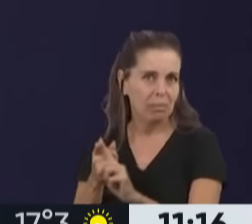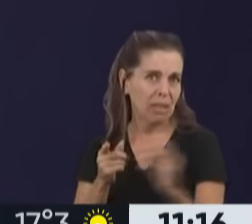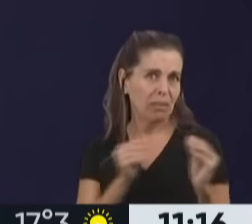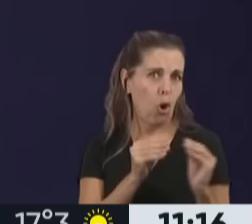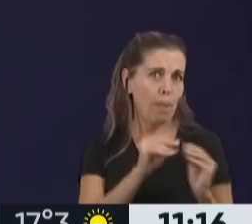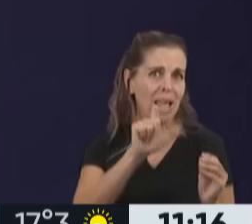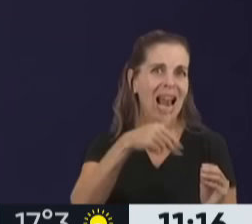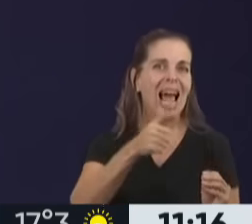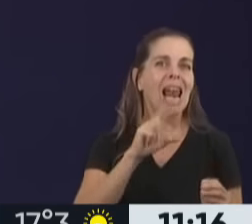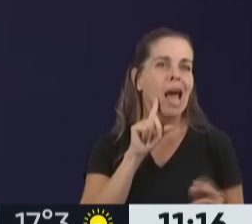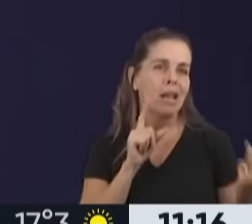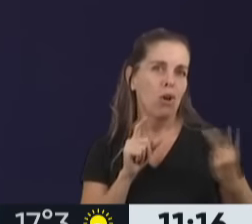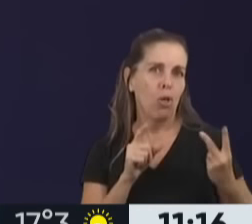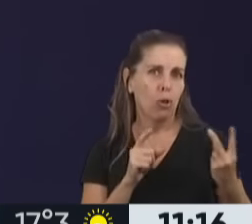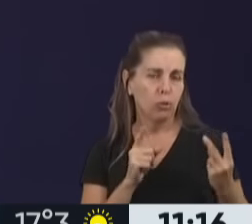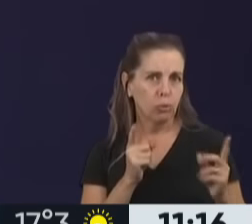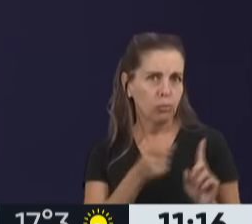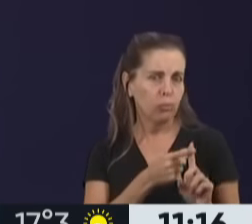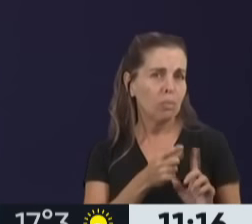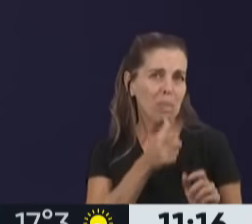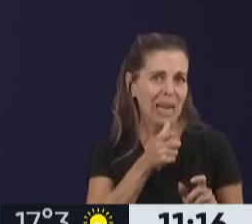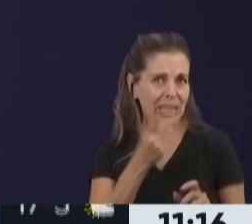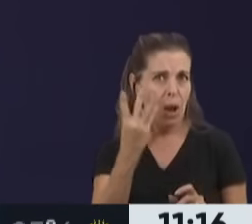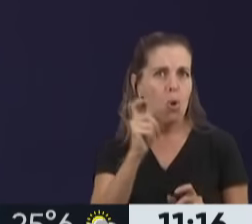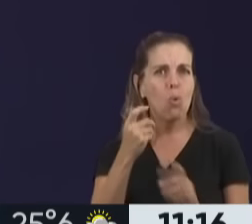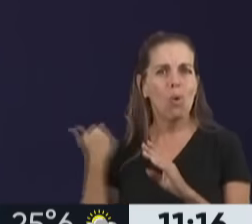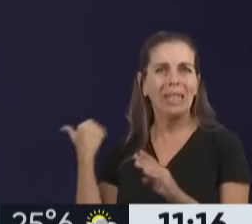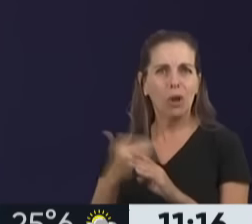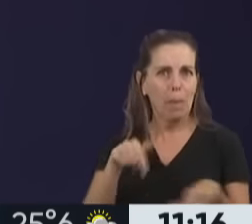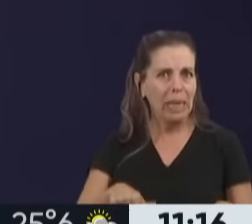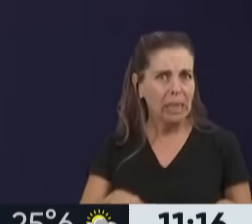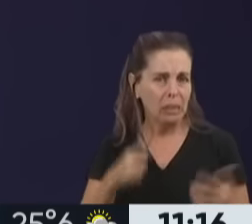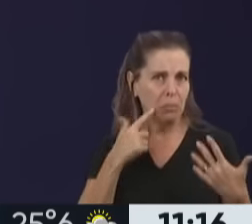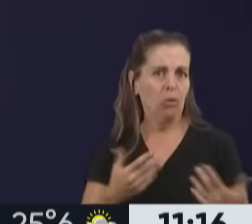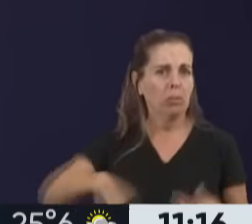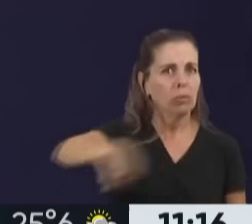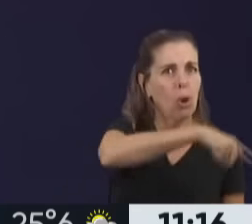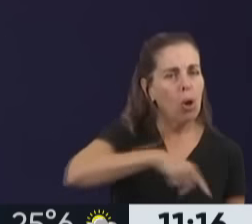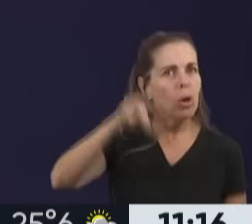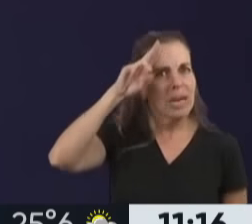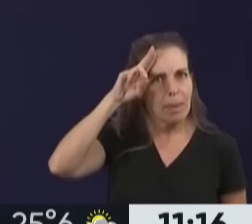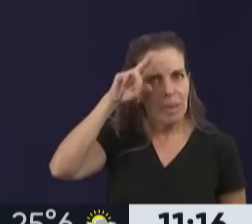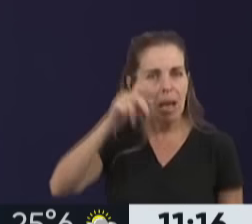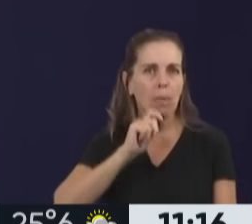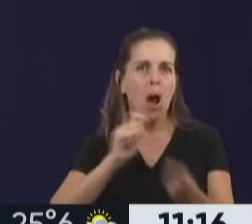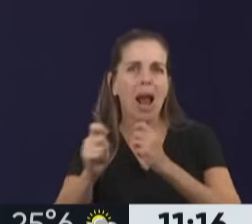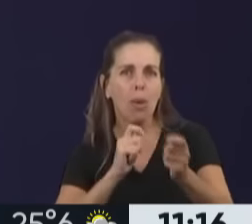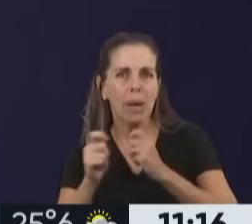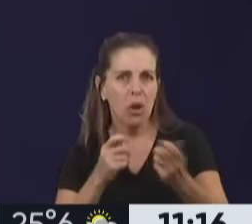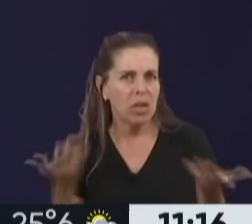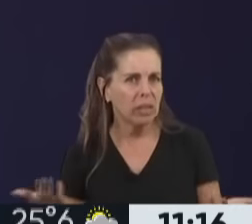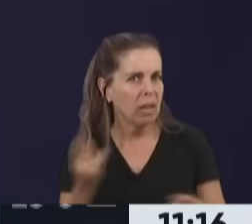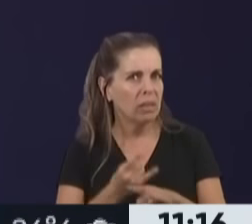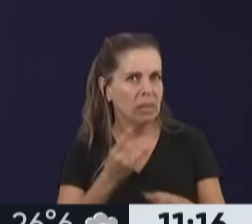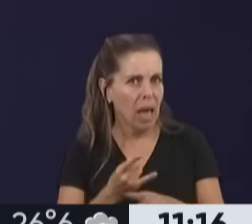demostramos me da la sensación en estos cuatro meses el respeto que tenemos por el periodismo